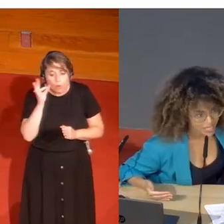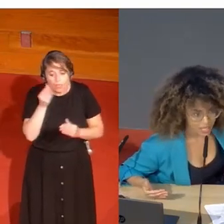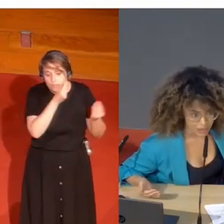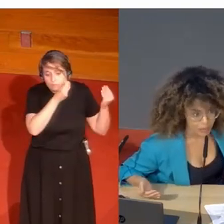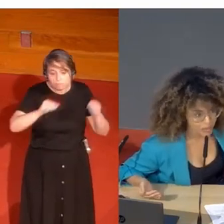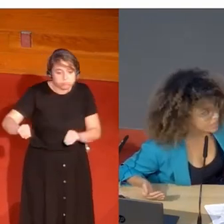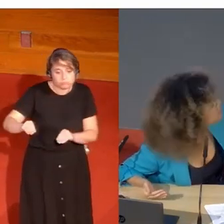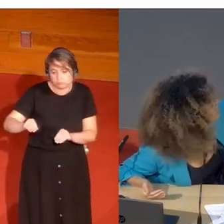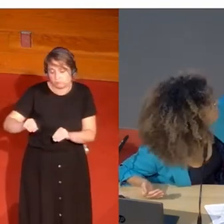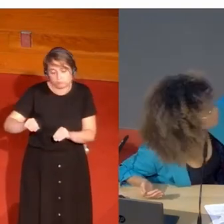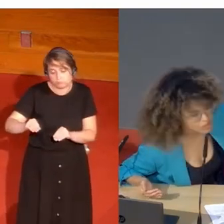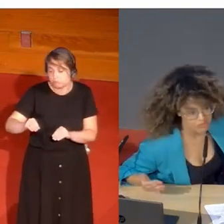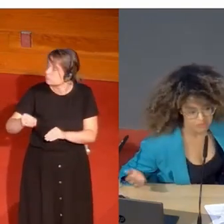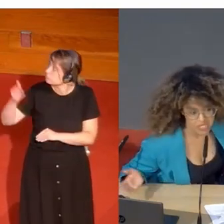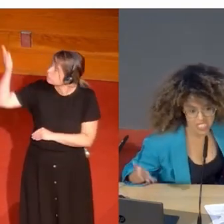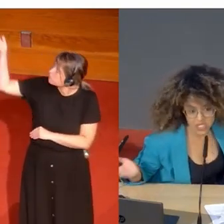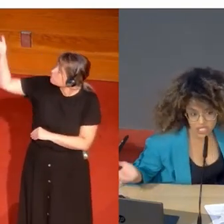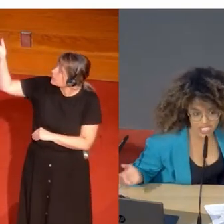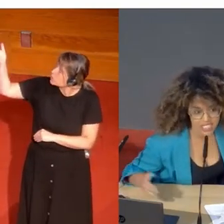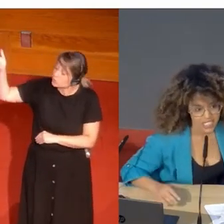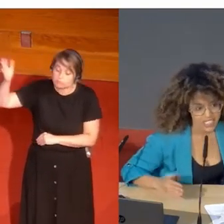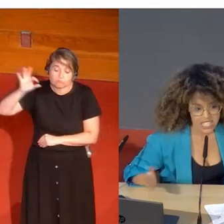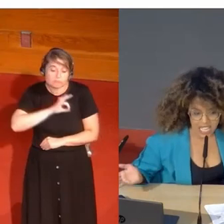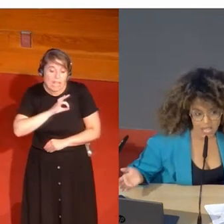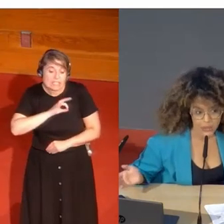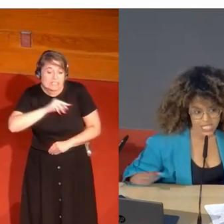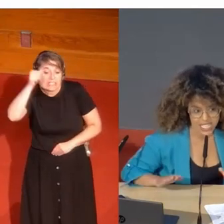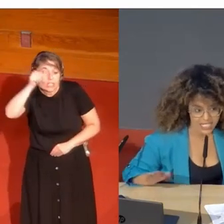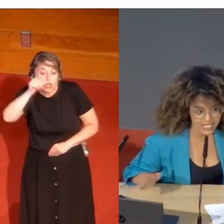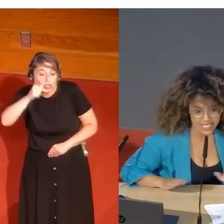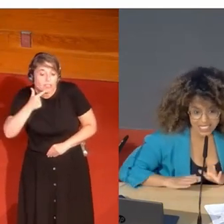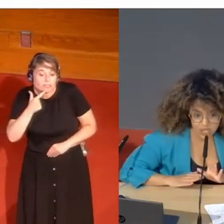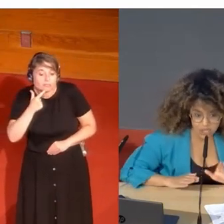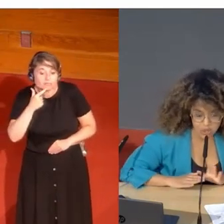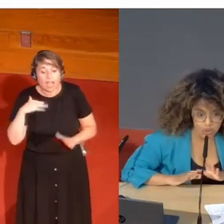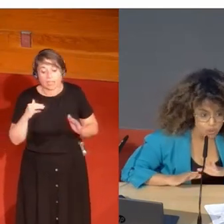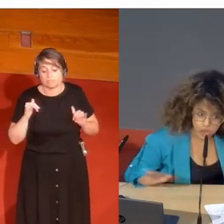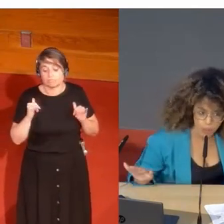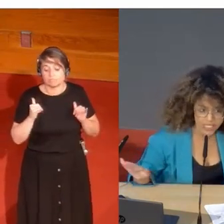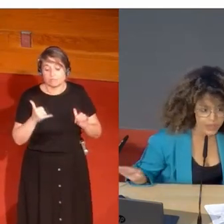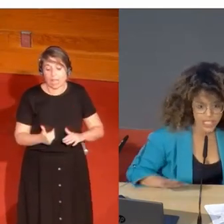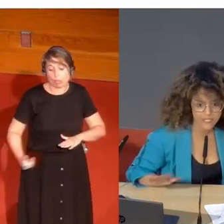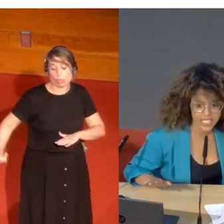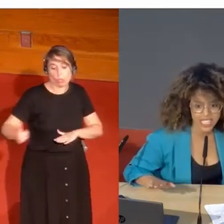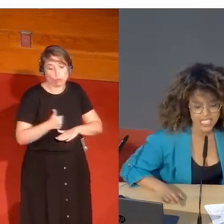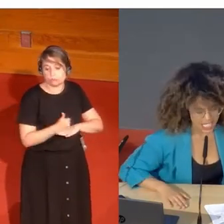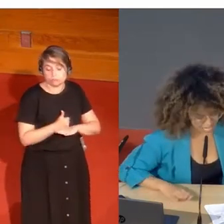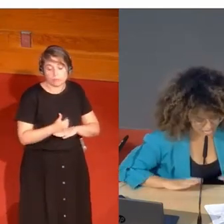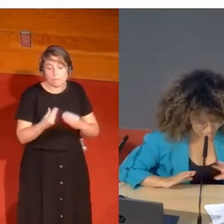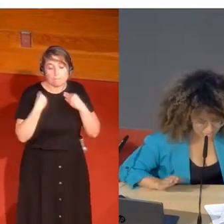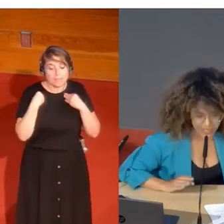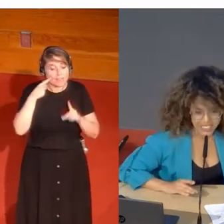sustituidas por esos señores que han llegado y se han y su único objetivo en la